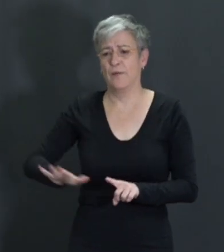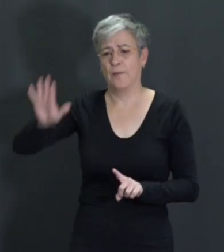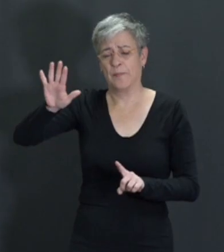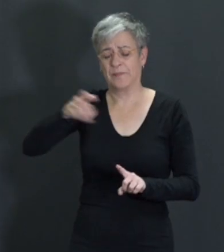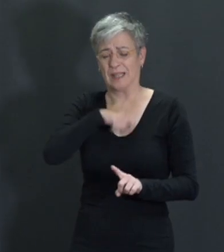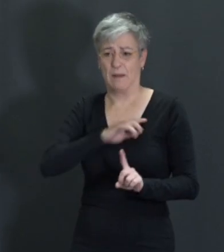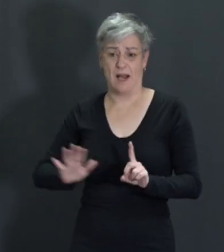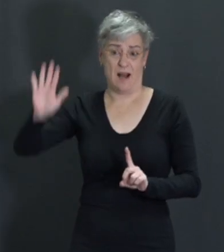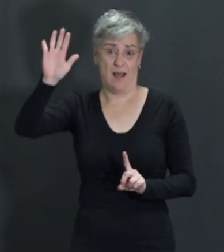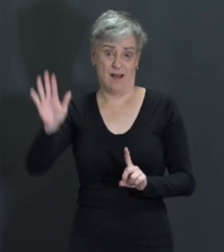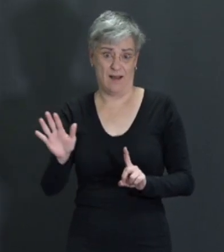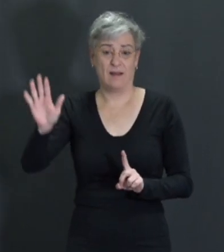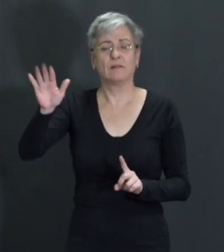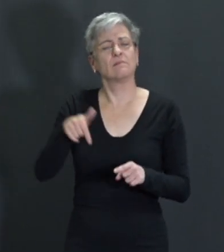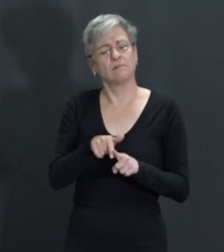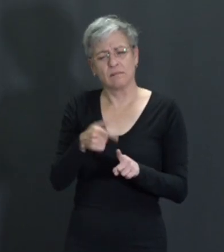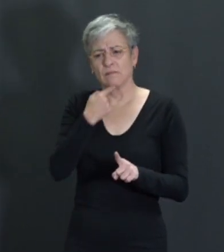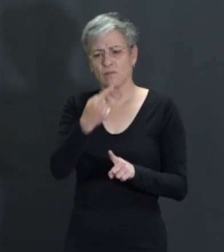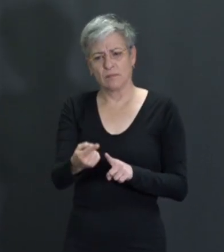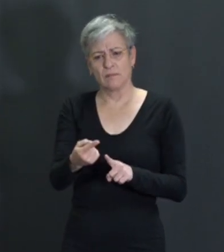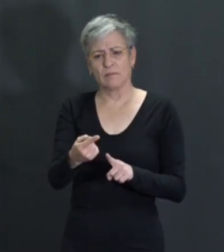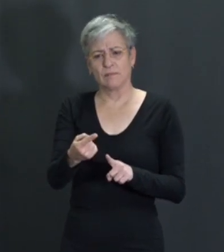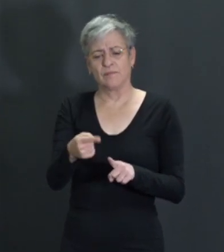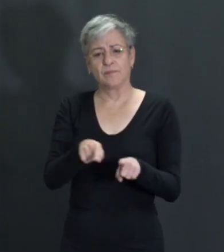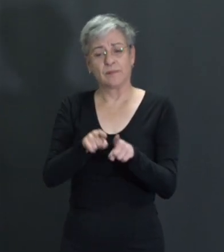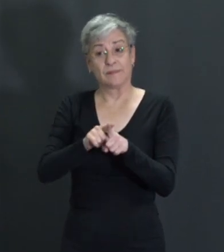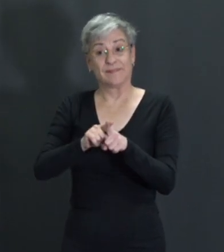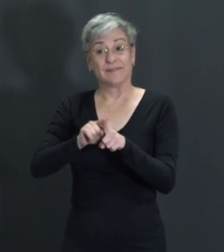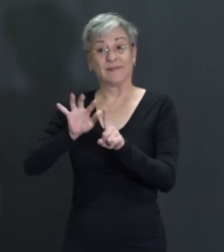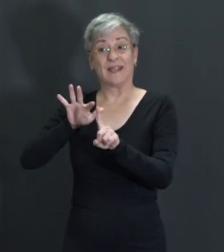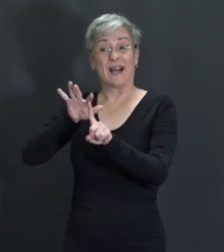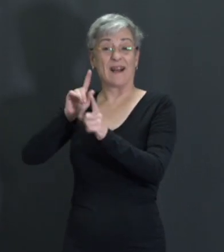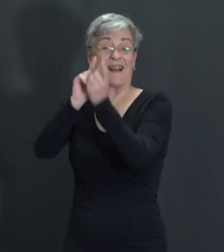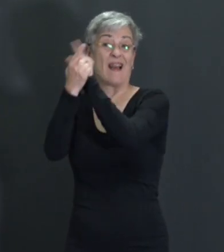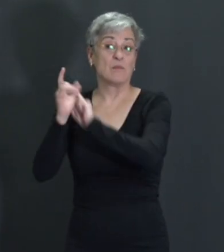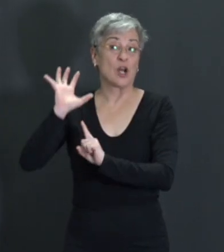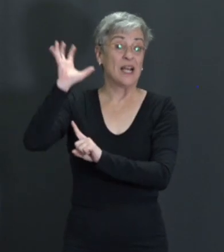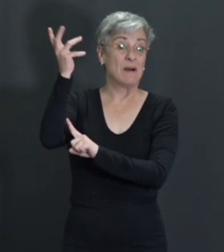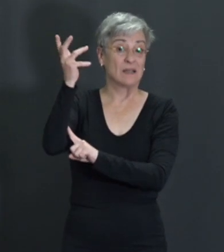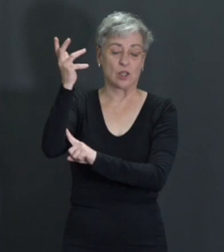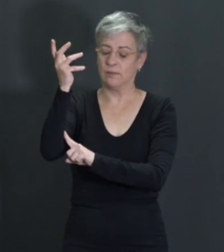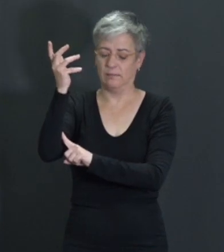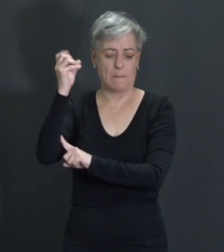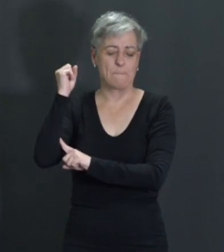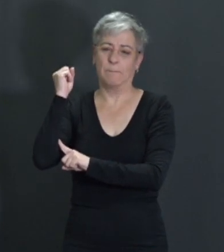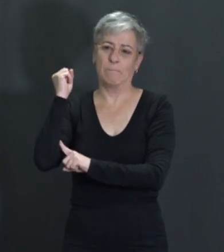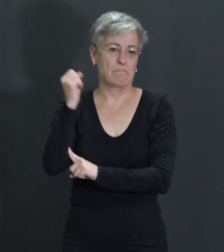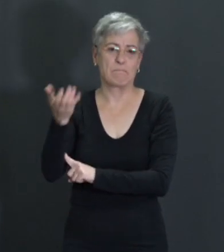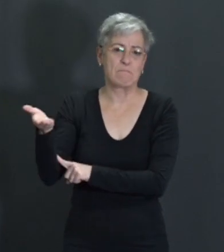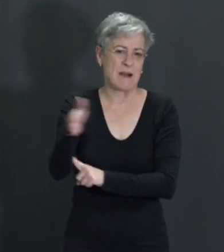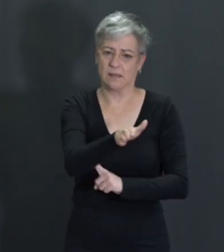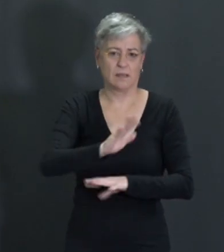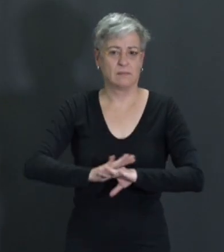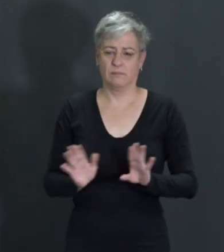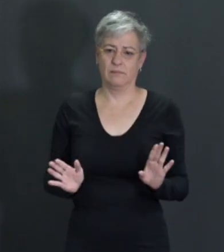Y yo lo digo también alto y claro, que el cambio climático mata. Y los servicios públicos y